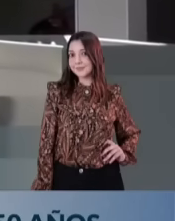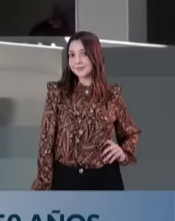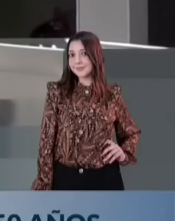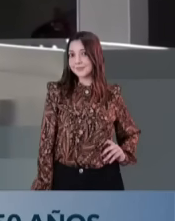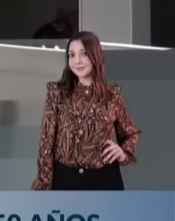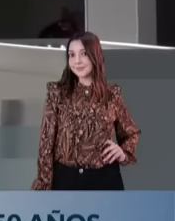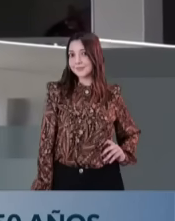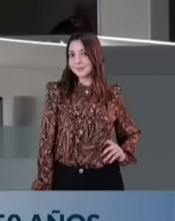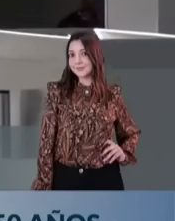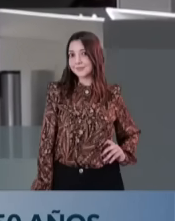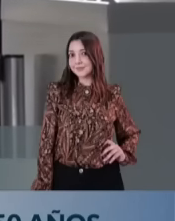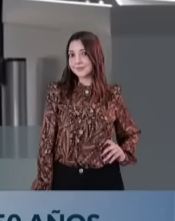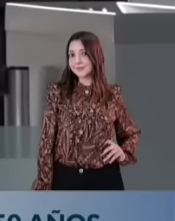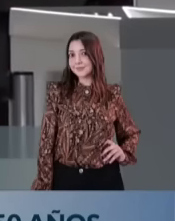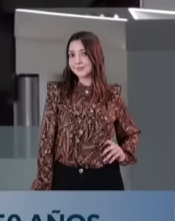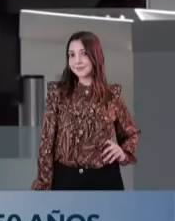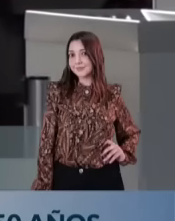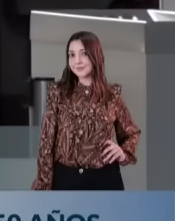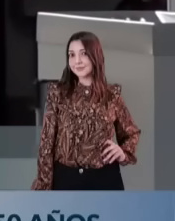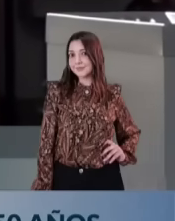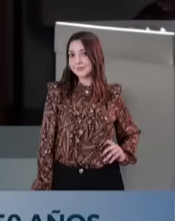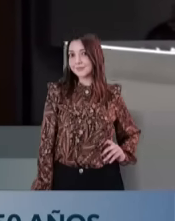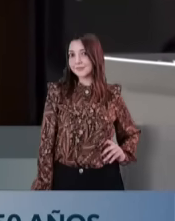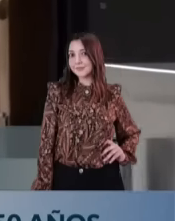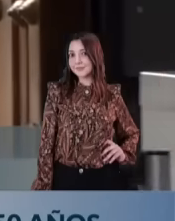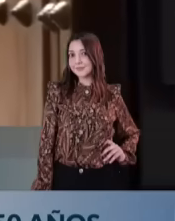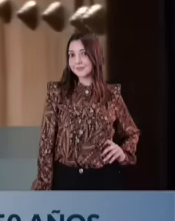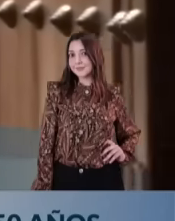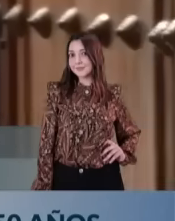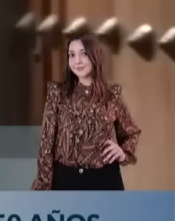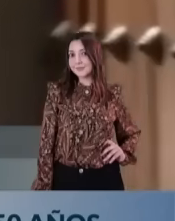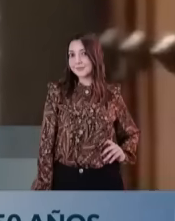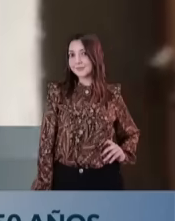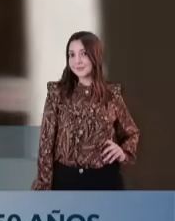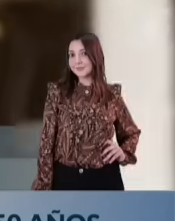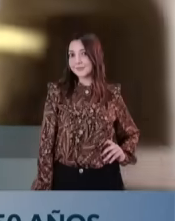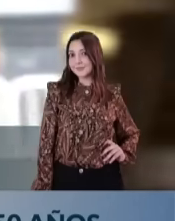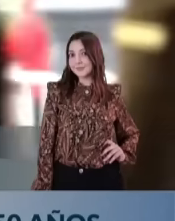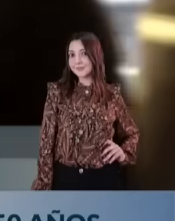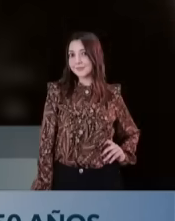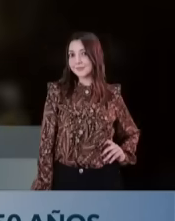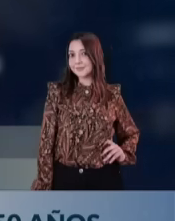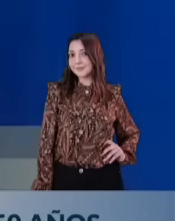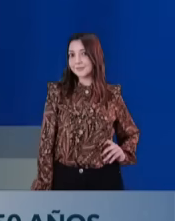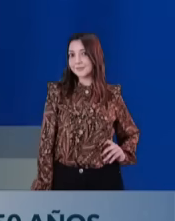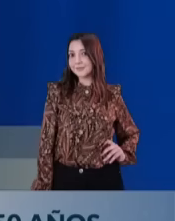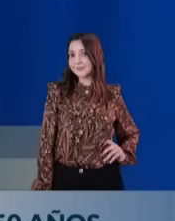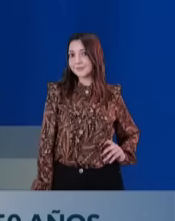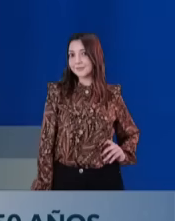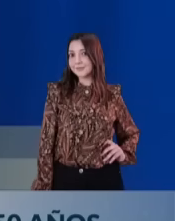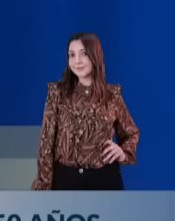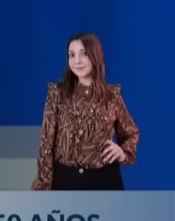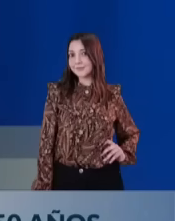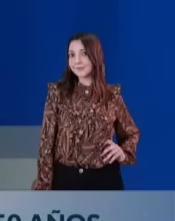política. Mira, esto se debió haber preparado con tiempo y no se preparó con tiempo. También está eso.